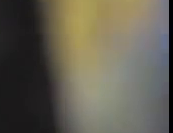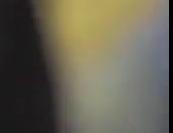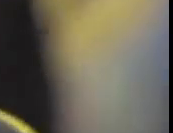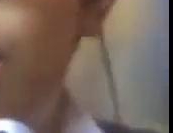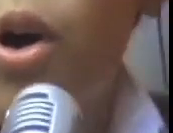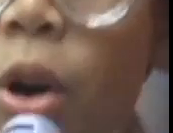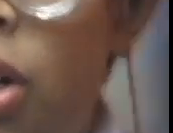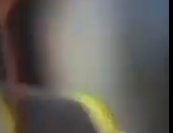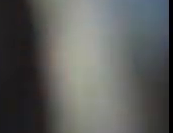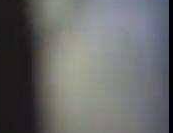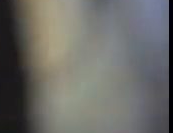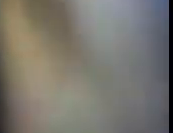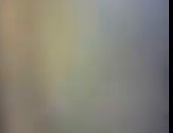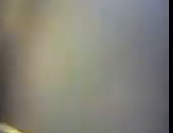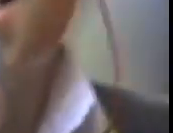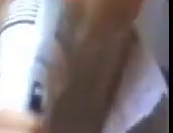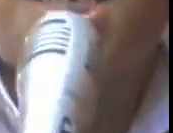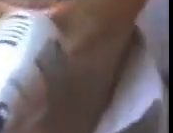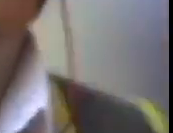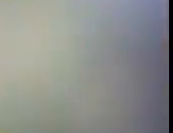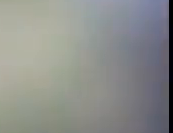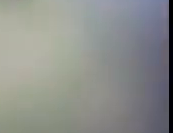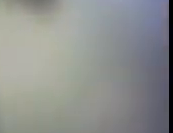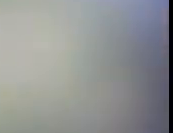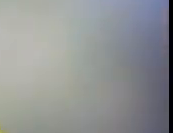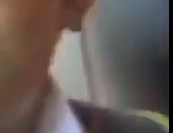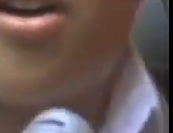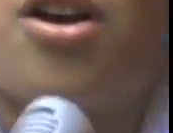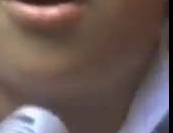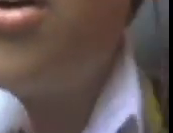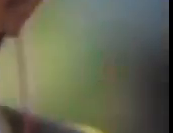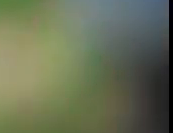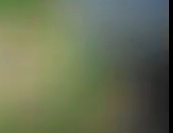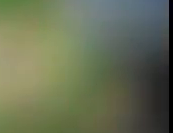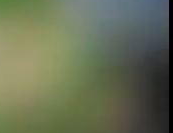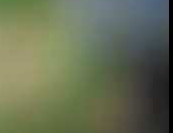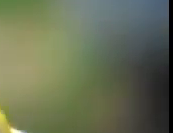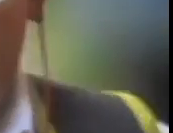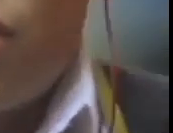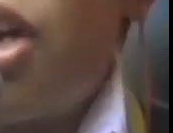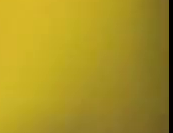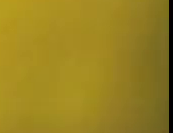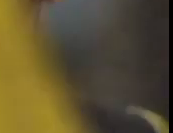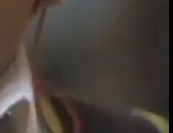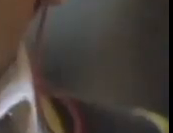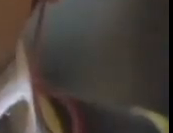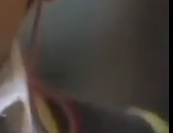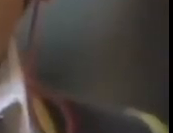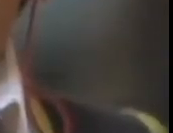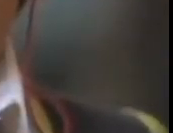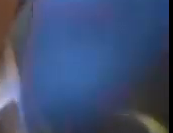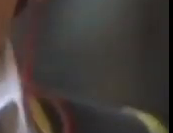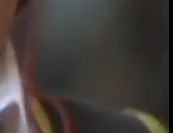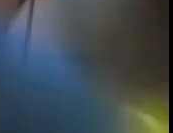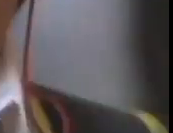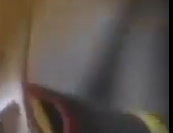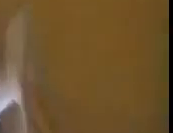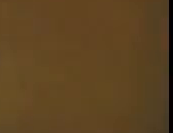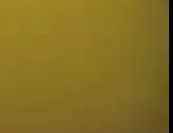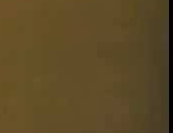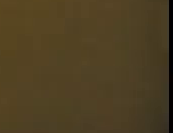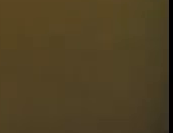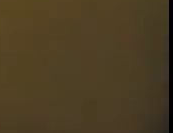con su particular estilo narrativo, el impacto de una campaña en la inocencia de un niño. Con el corazón